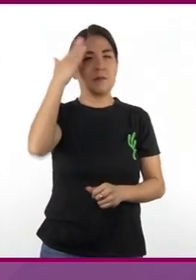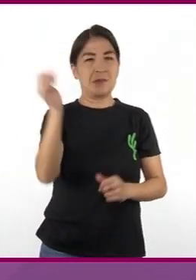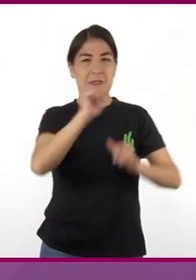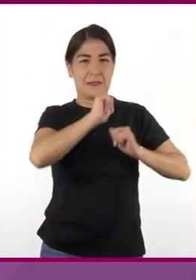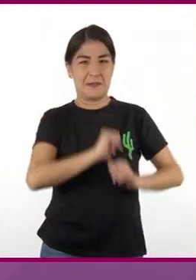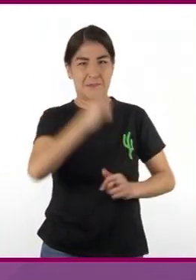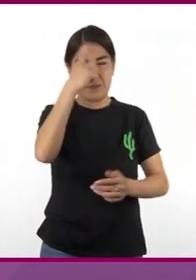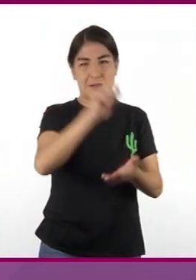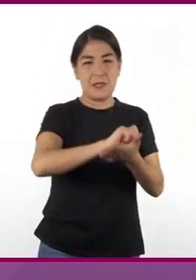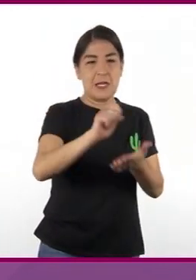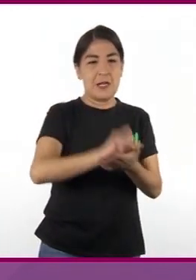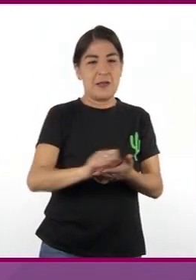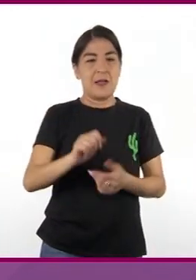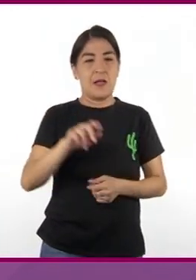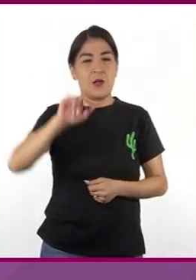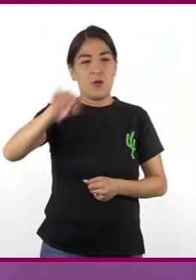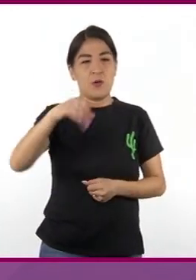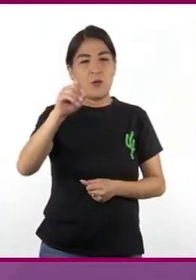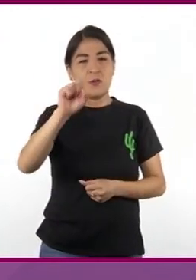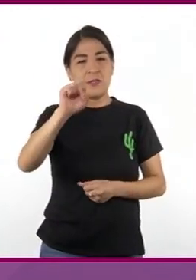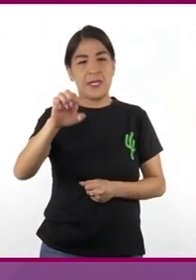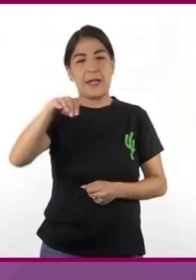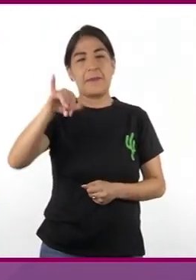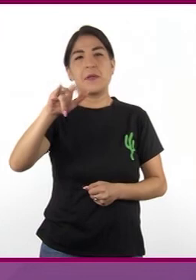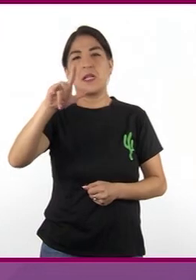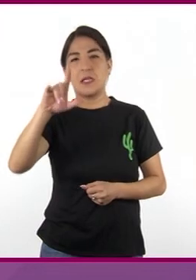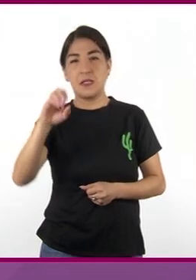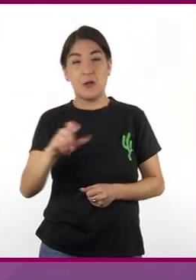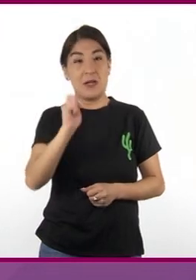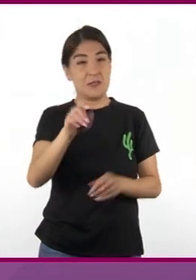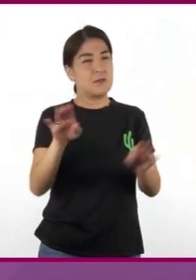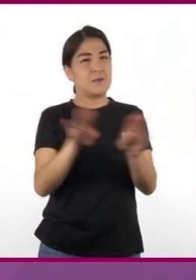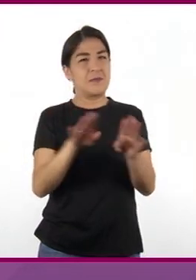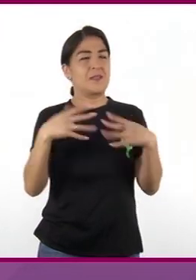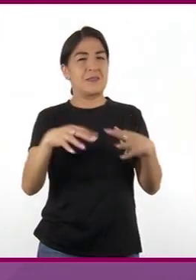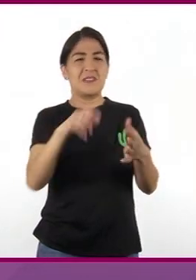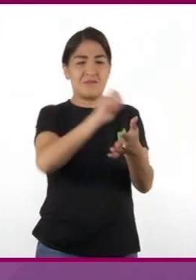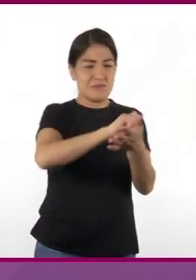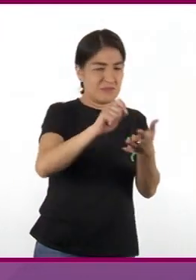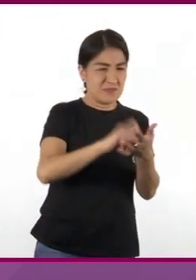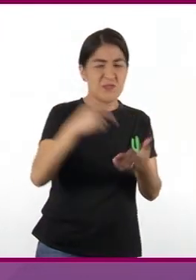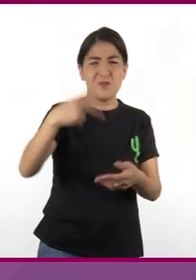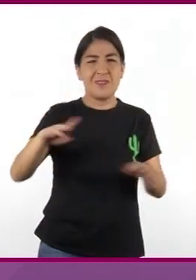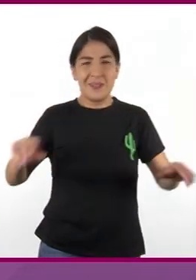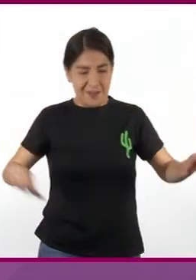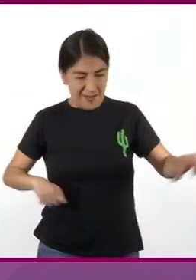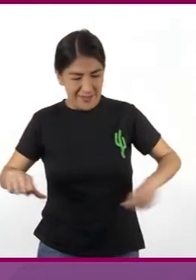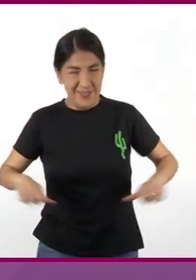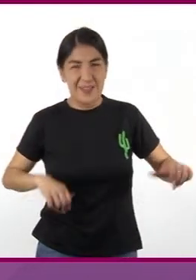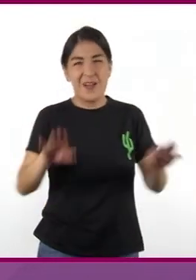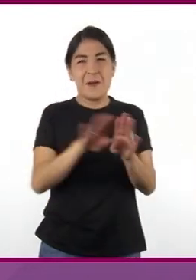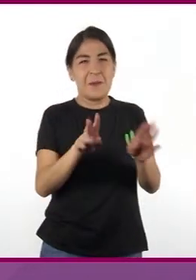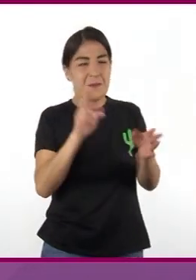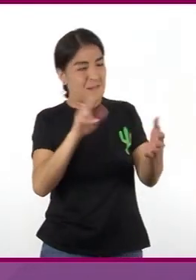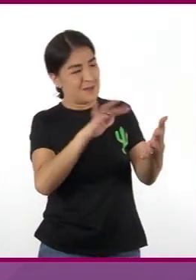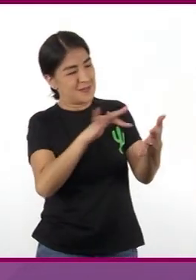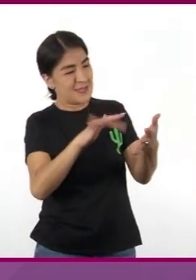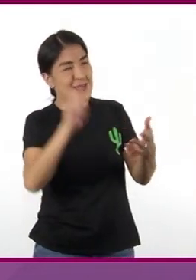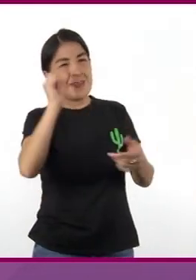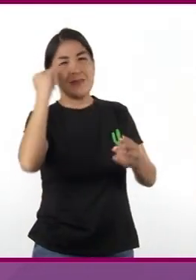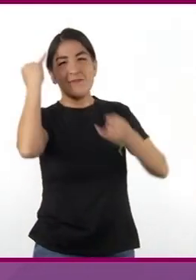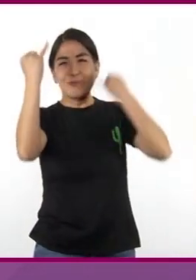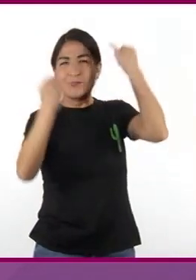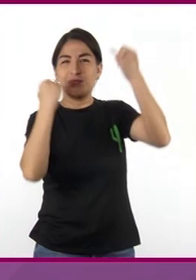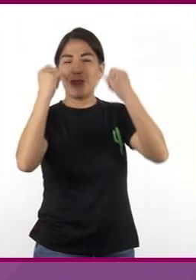su antología del modernismo, donde de manera tan erudita como didáctica logramos hacernos una idea cabal de lo que